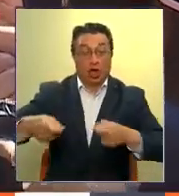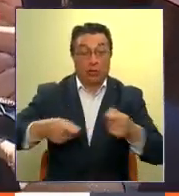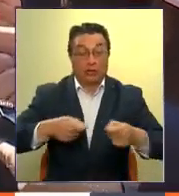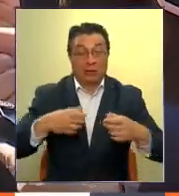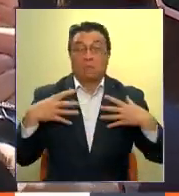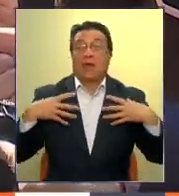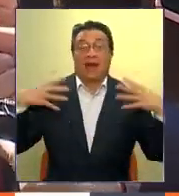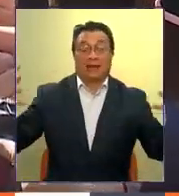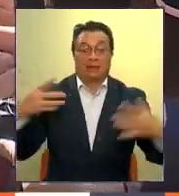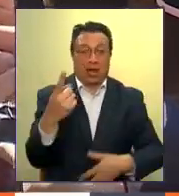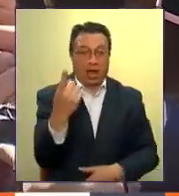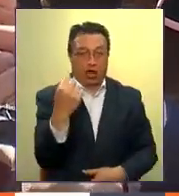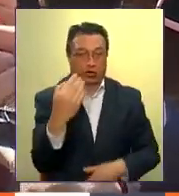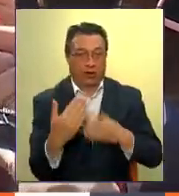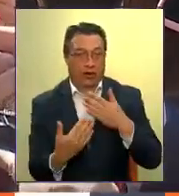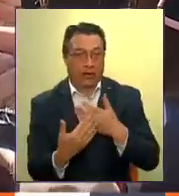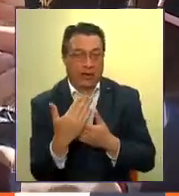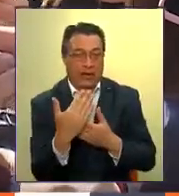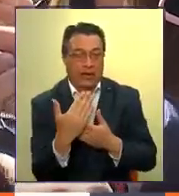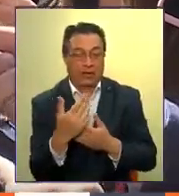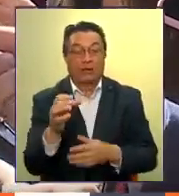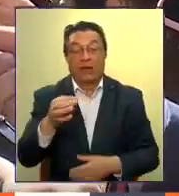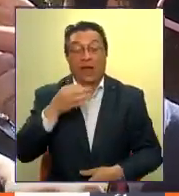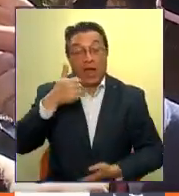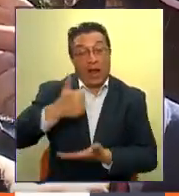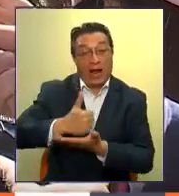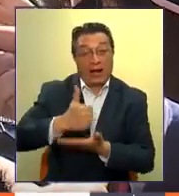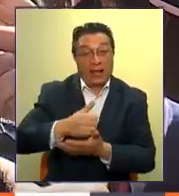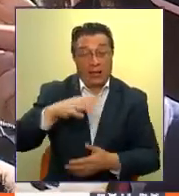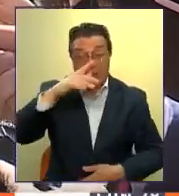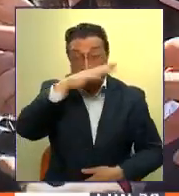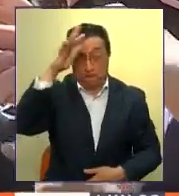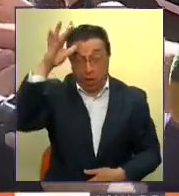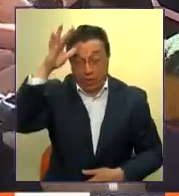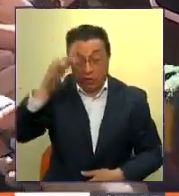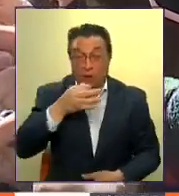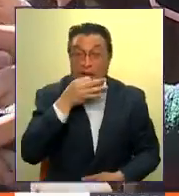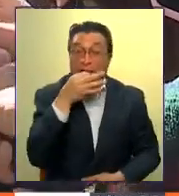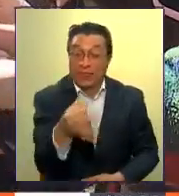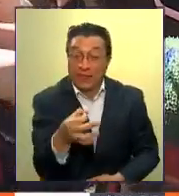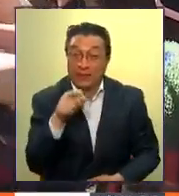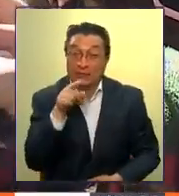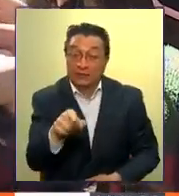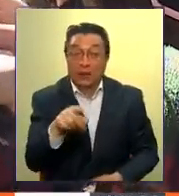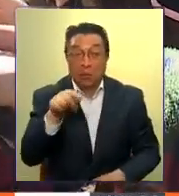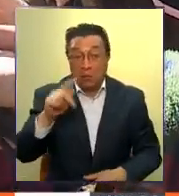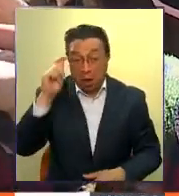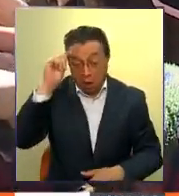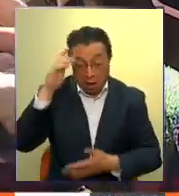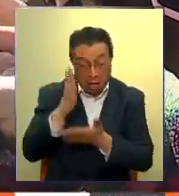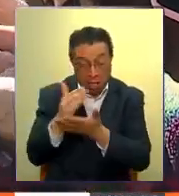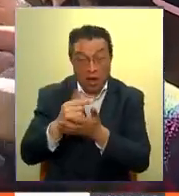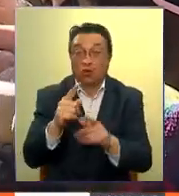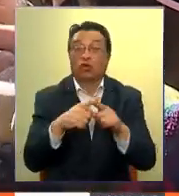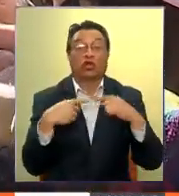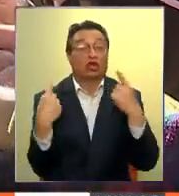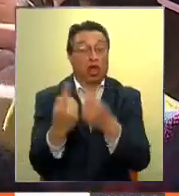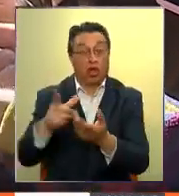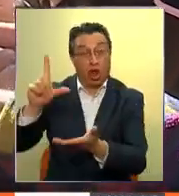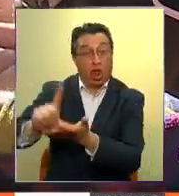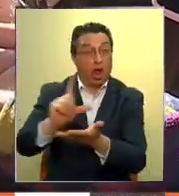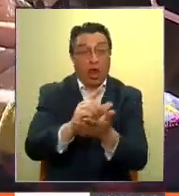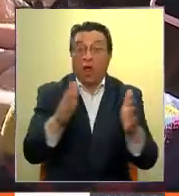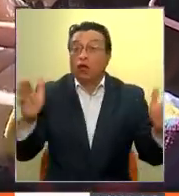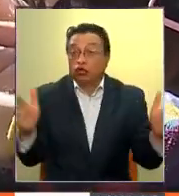grande a las 11 de la mañana y lo que planteaba el alcalde codina es que en ese caso si se va a plantear esta idea entonces que todas las tiendas aunque sean más